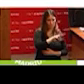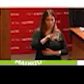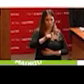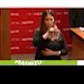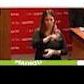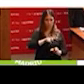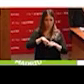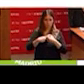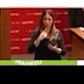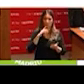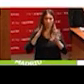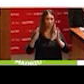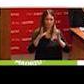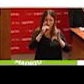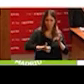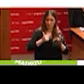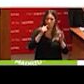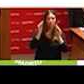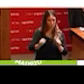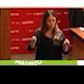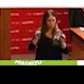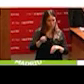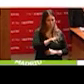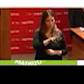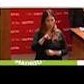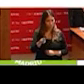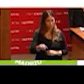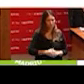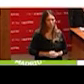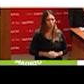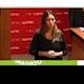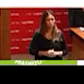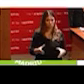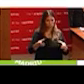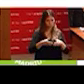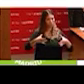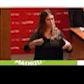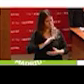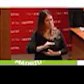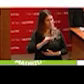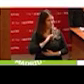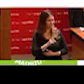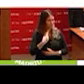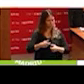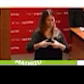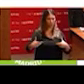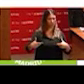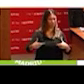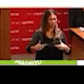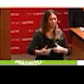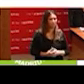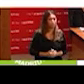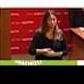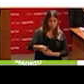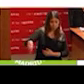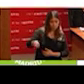en en periodo formativo H es un grupo importante para nosotros y